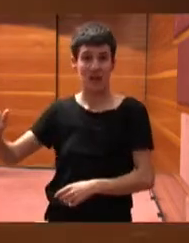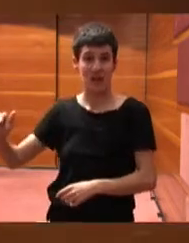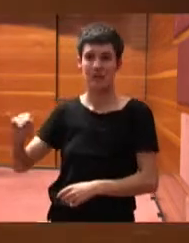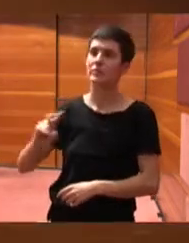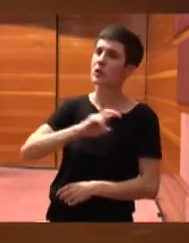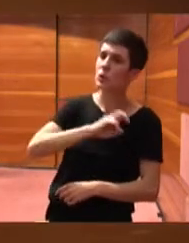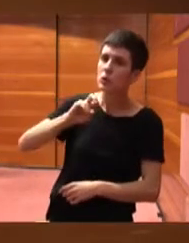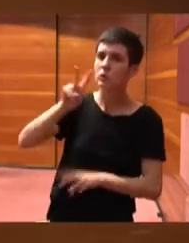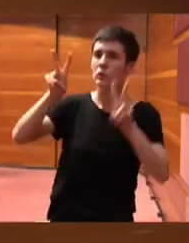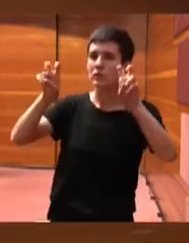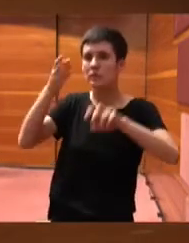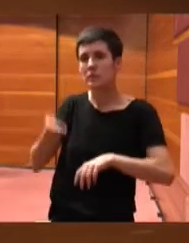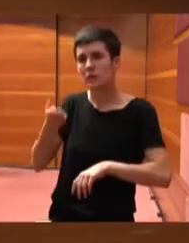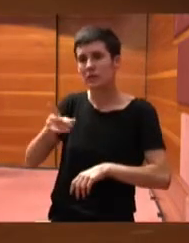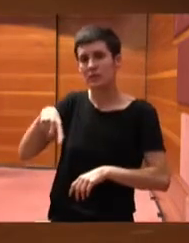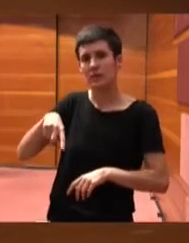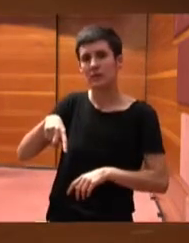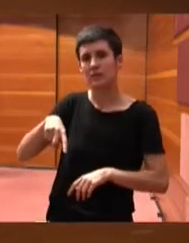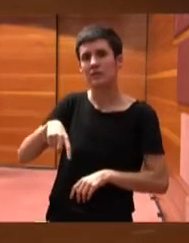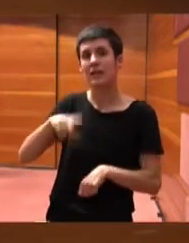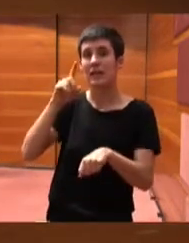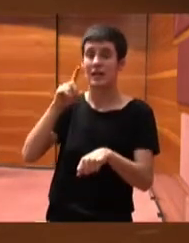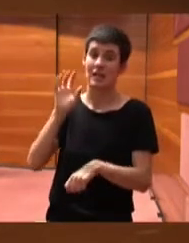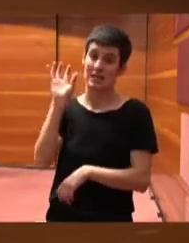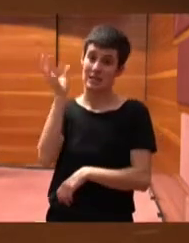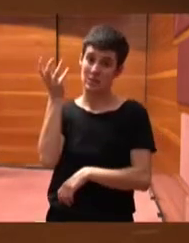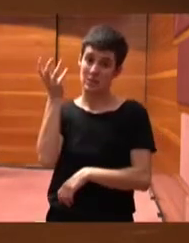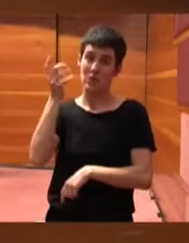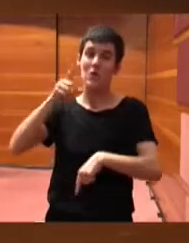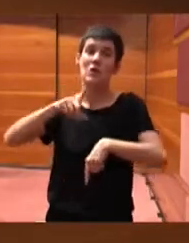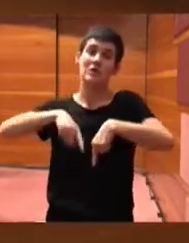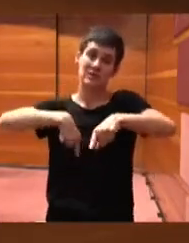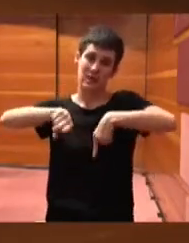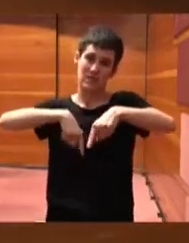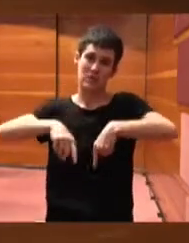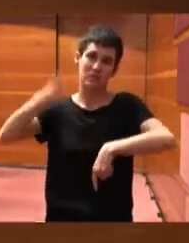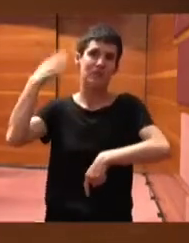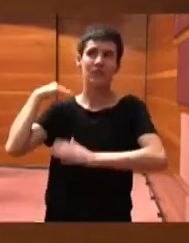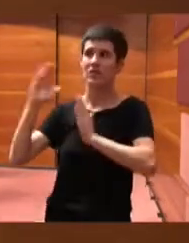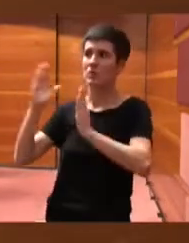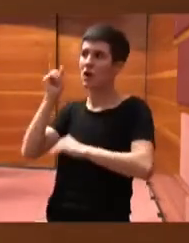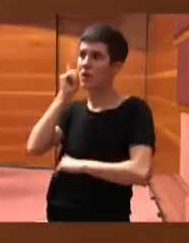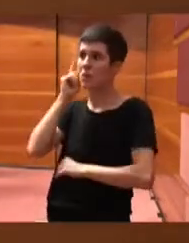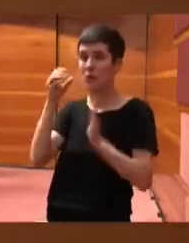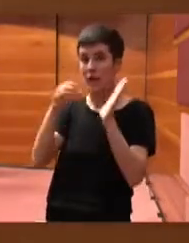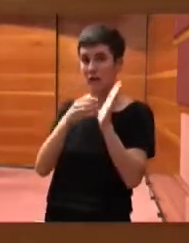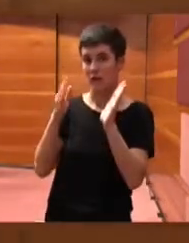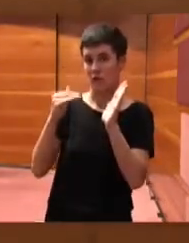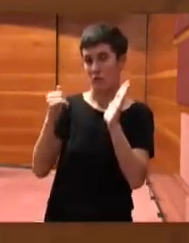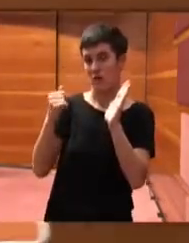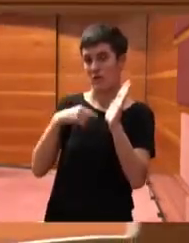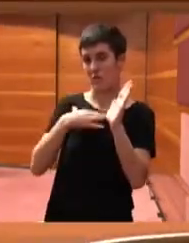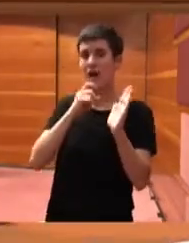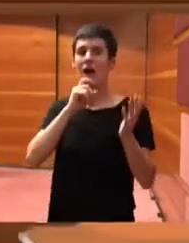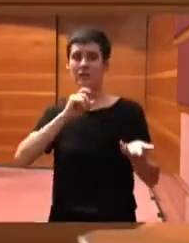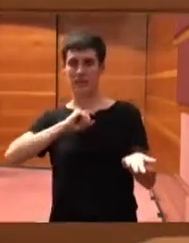muy importante? El tiempo y el tráfico. Entonces no teníamos aplicaciones móviles en las que nos dijesen la previsión.